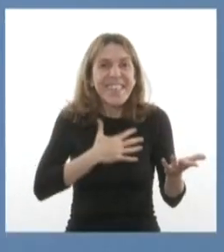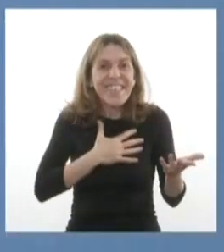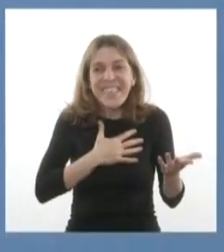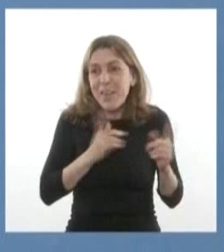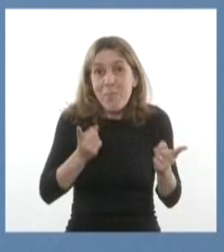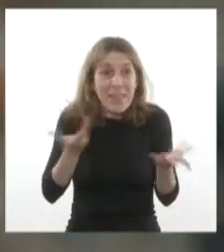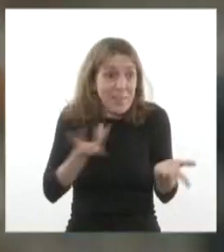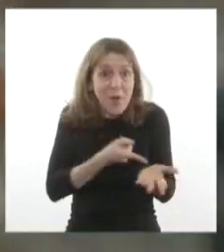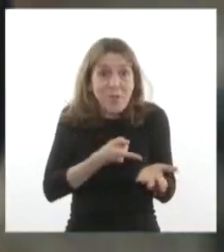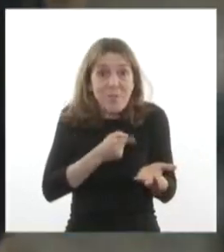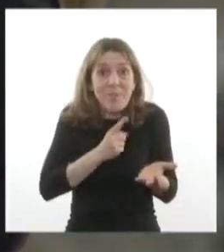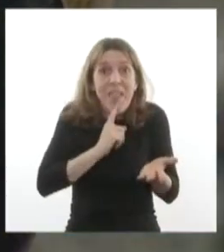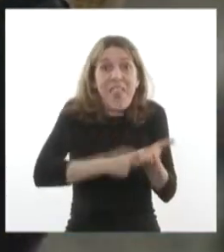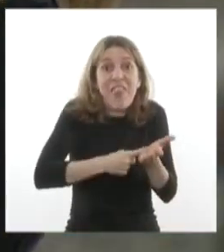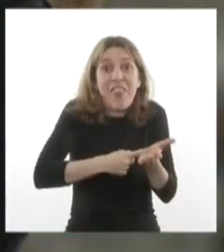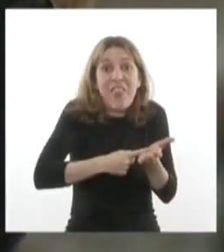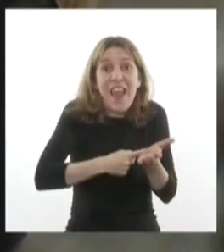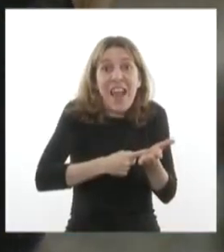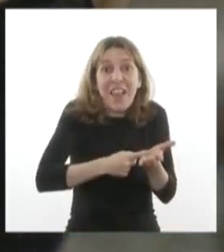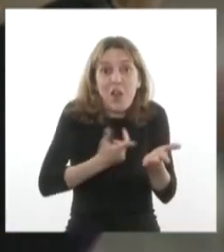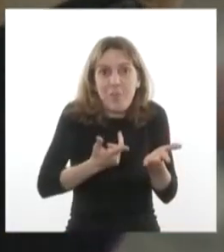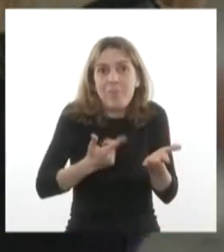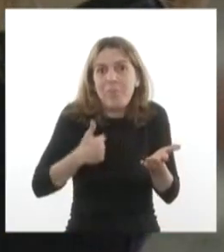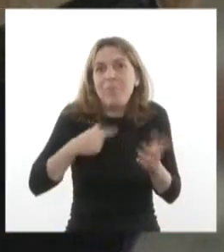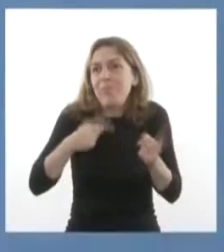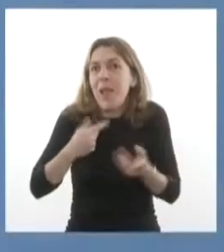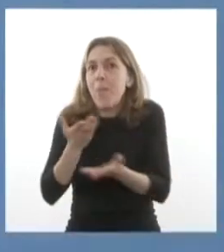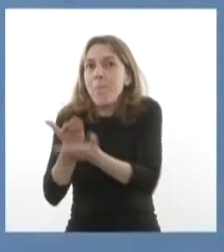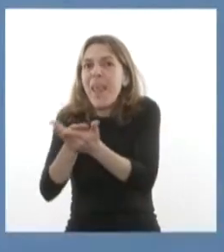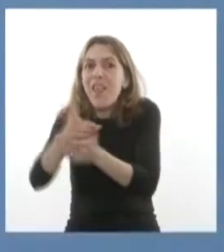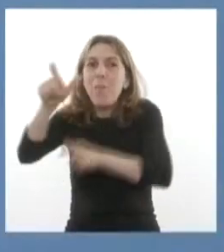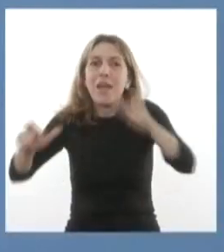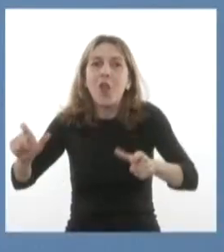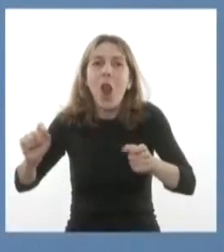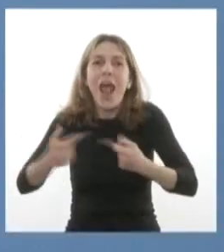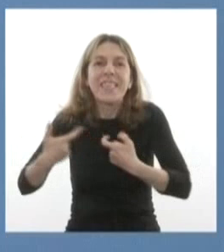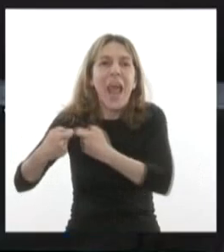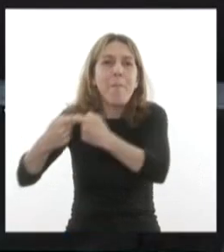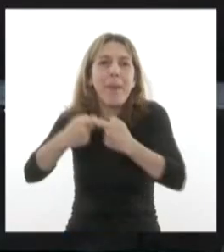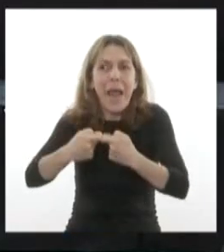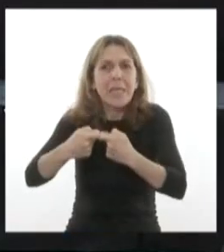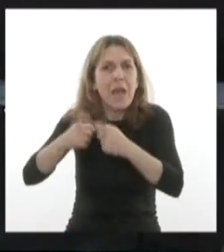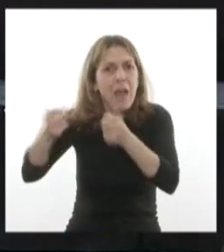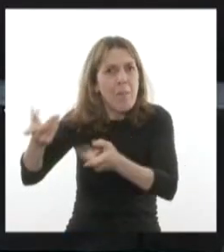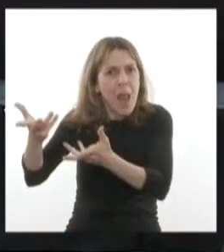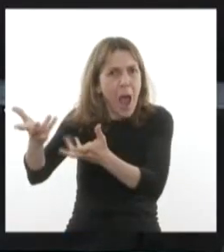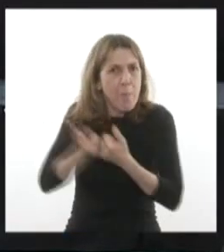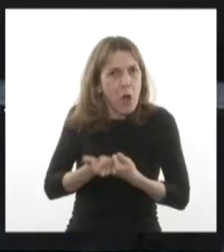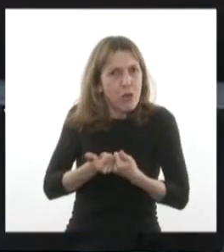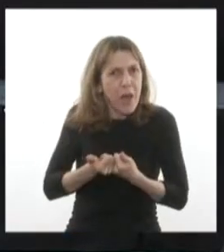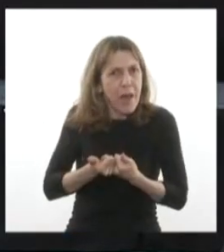esto que estamos haciendo, pidiéndole a los empresarios que también colaboren con todo esto